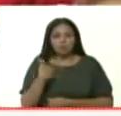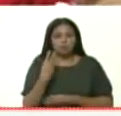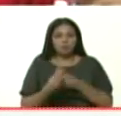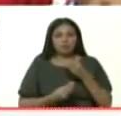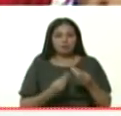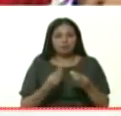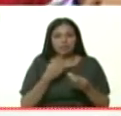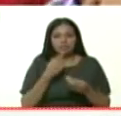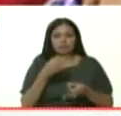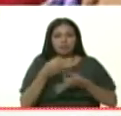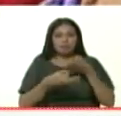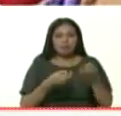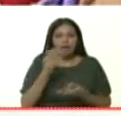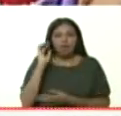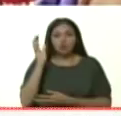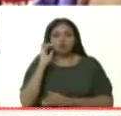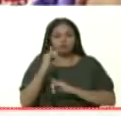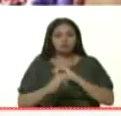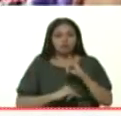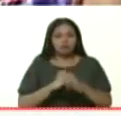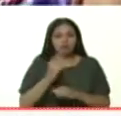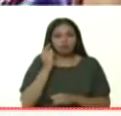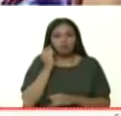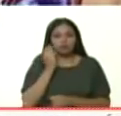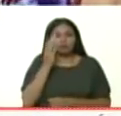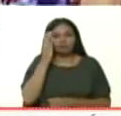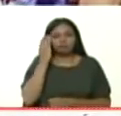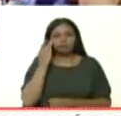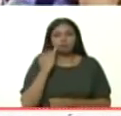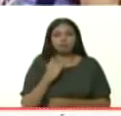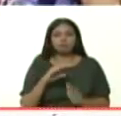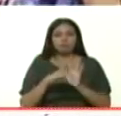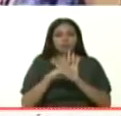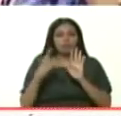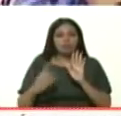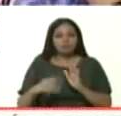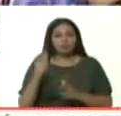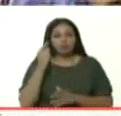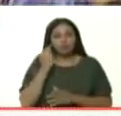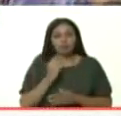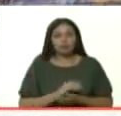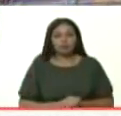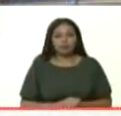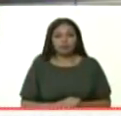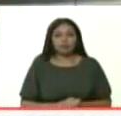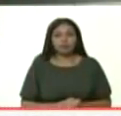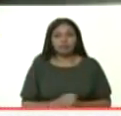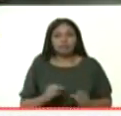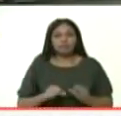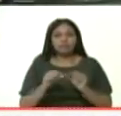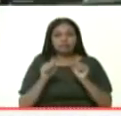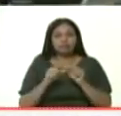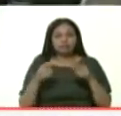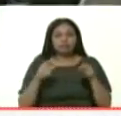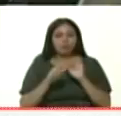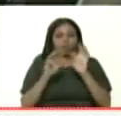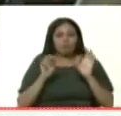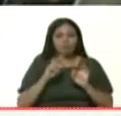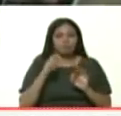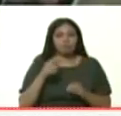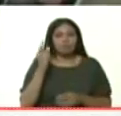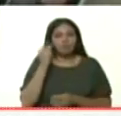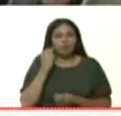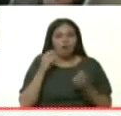decir, en este Congreso Internacional de Mujer, los derechos de la mujer, la prevalencia de los derechos de la mujer,